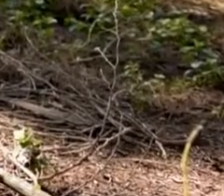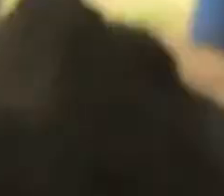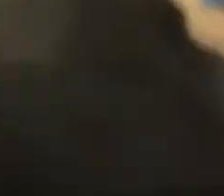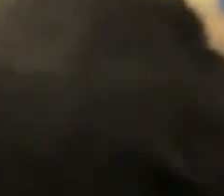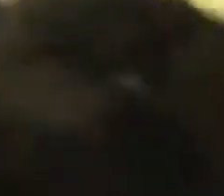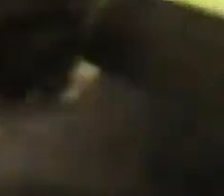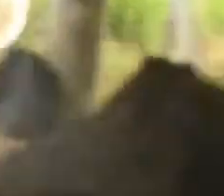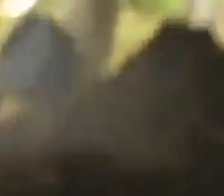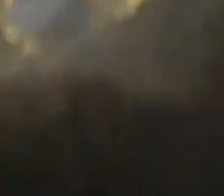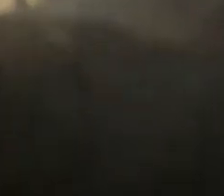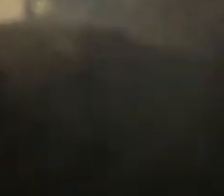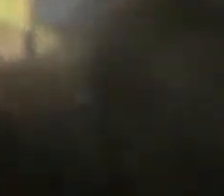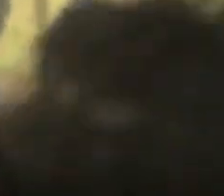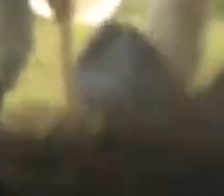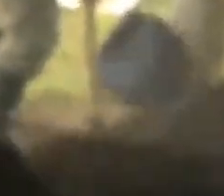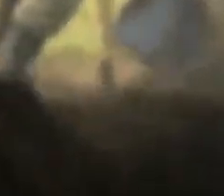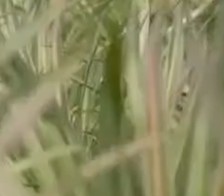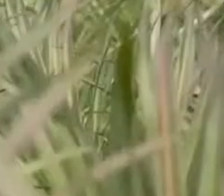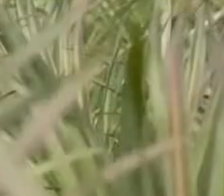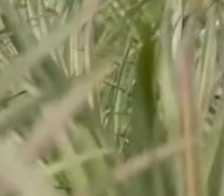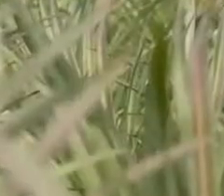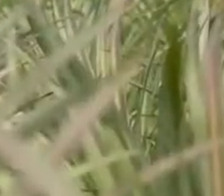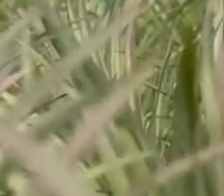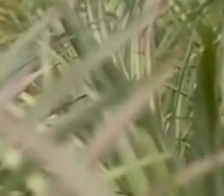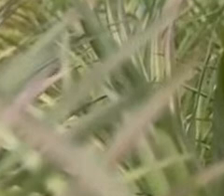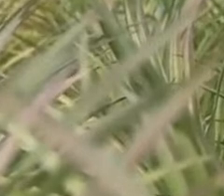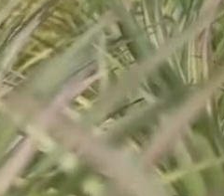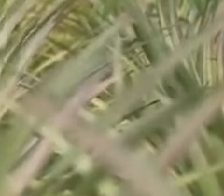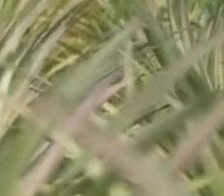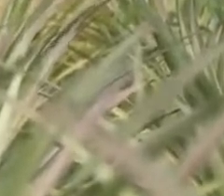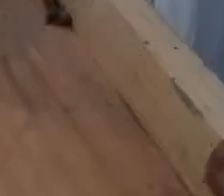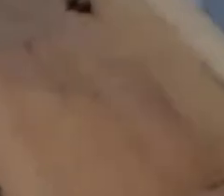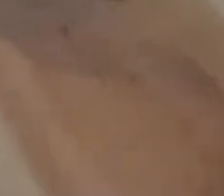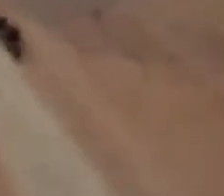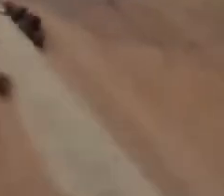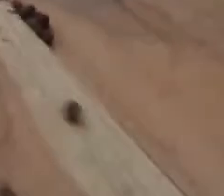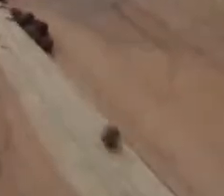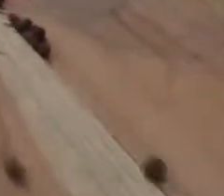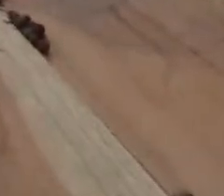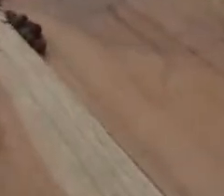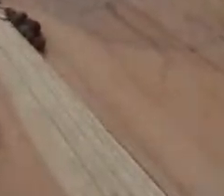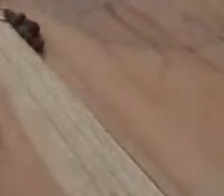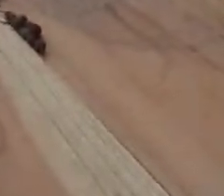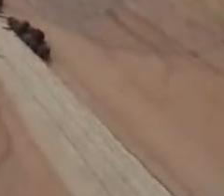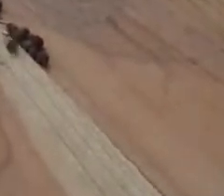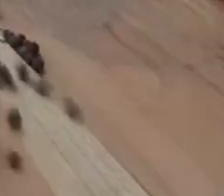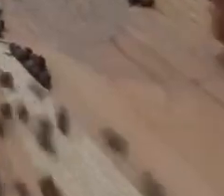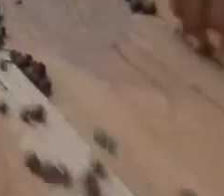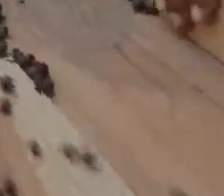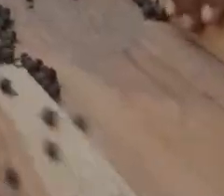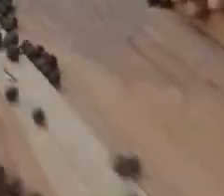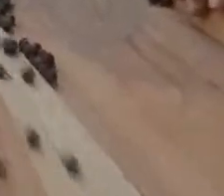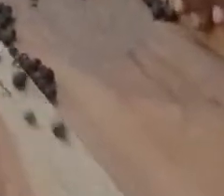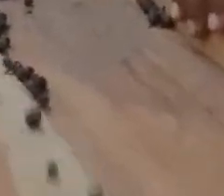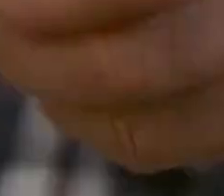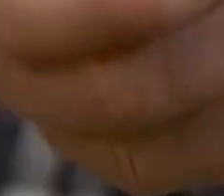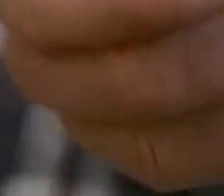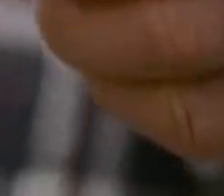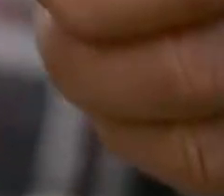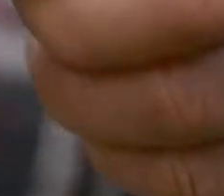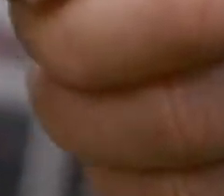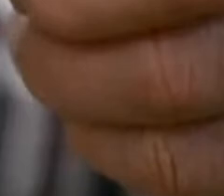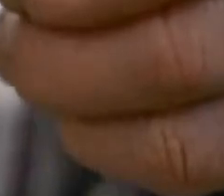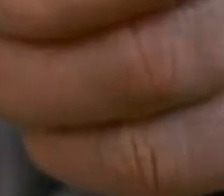está impulsando la creación de un entorno político propicio para el fortalecimiento de la agricultura familiar, garantizando